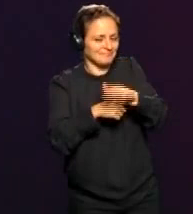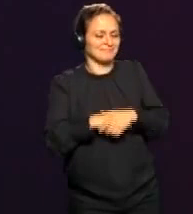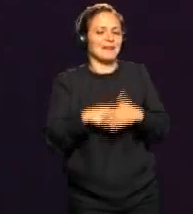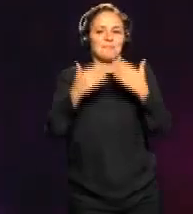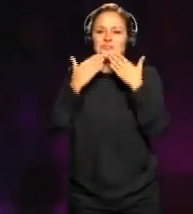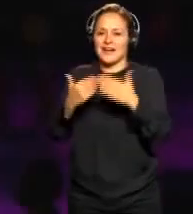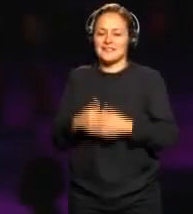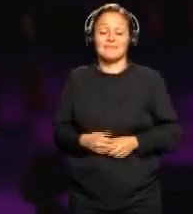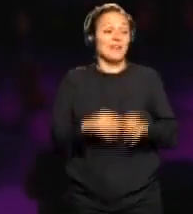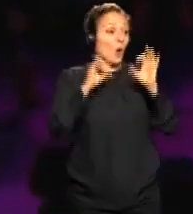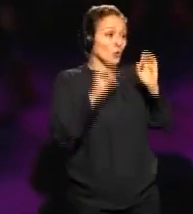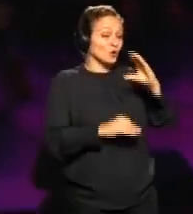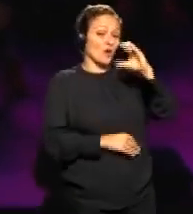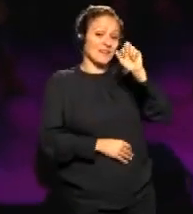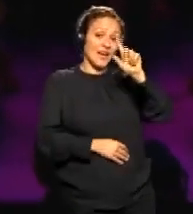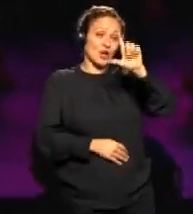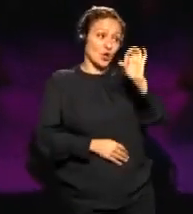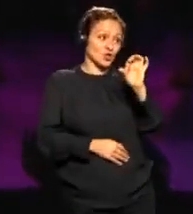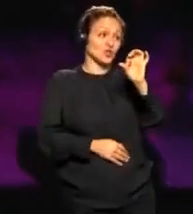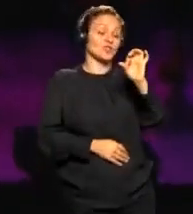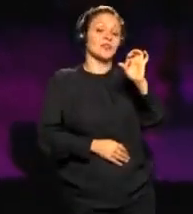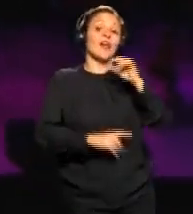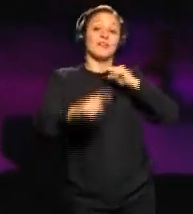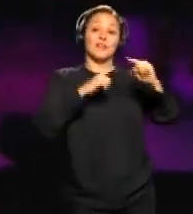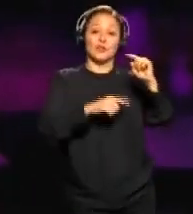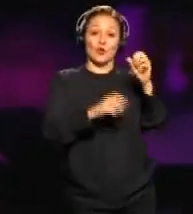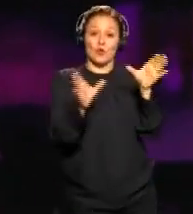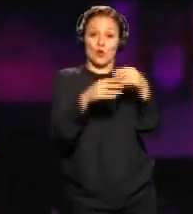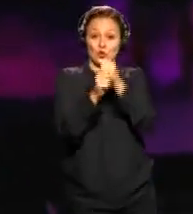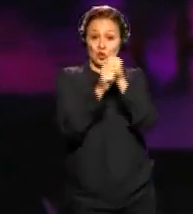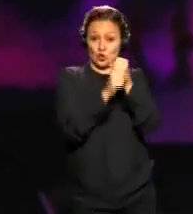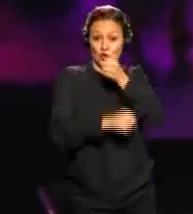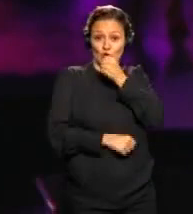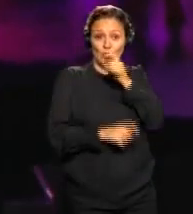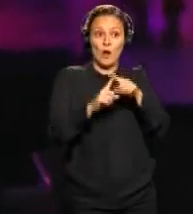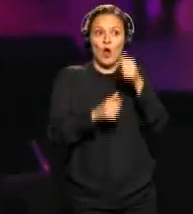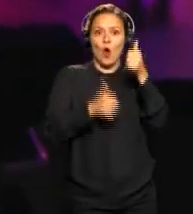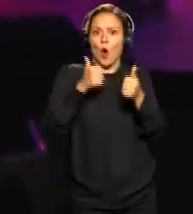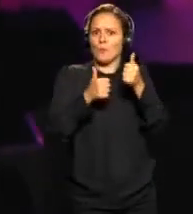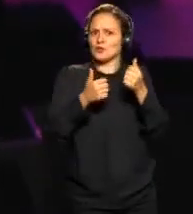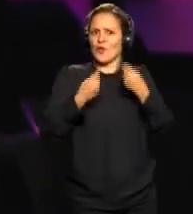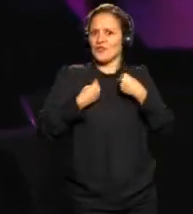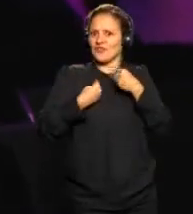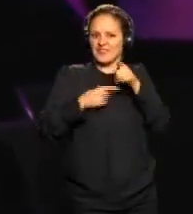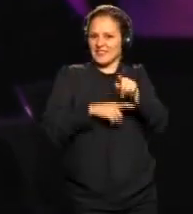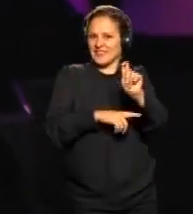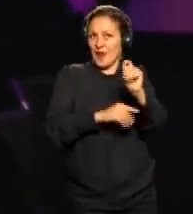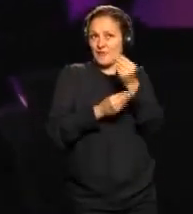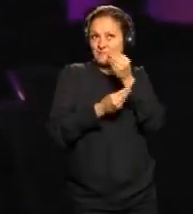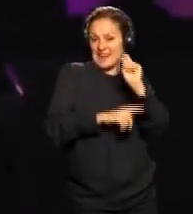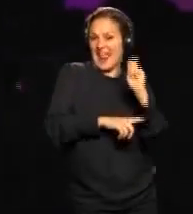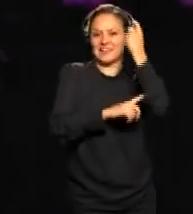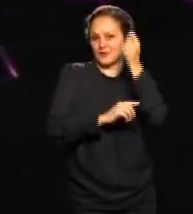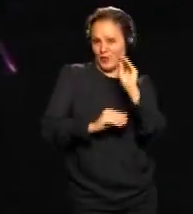Ahí está Carlos Estebanes, director de La Sonora, presentando La Oposición de tu Vida. ¡Wow! La cosa promete. Por lo menos se ve